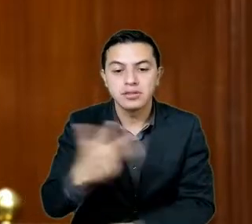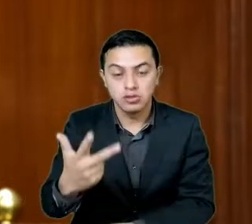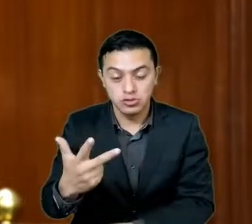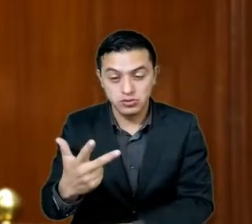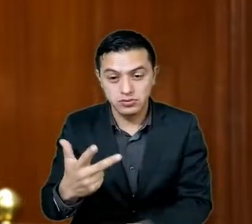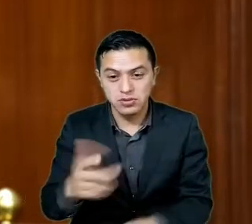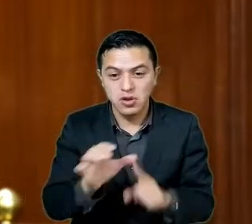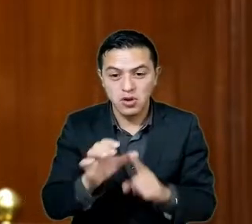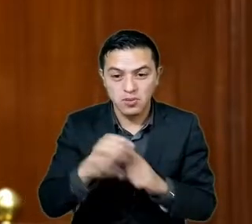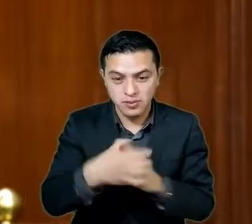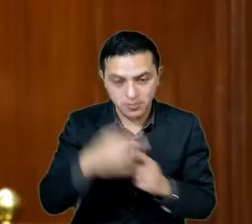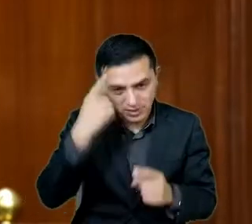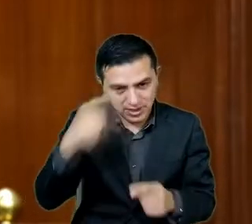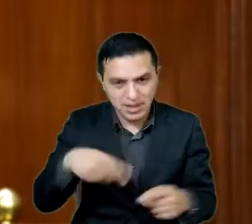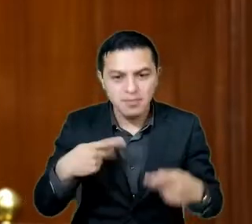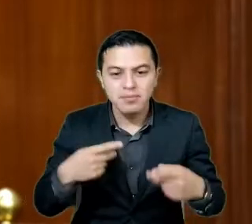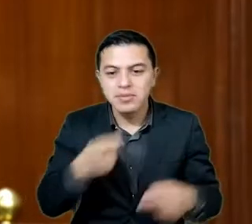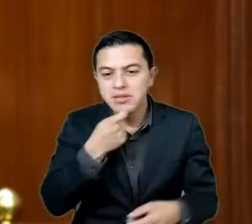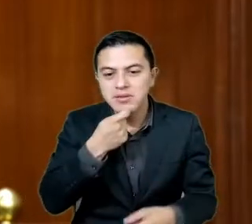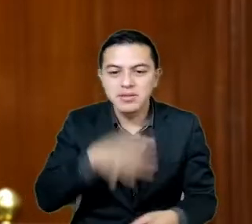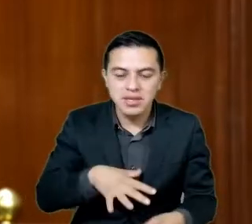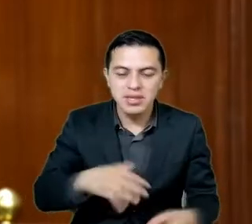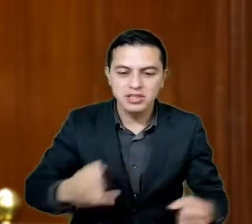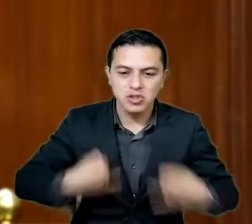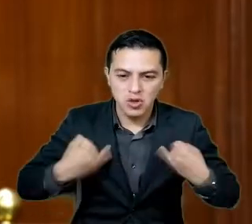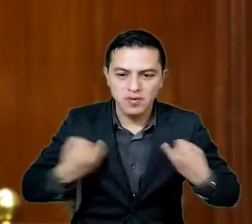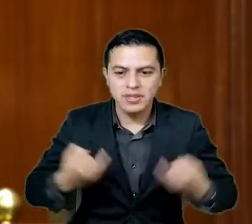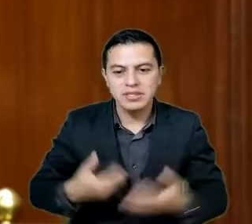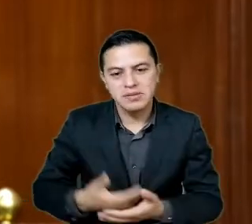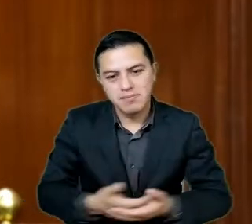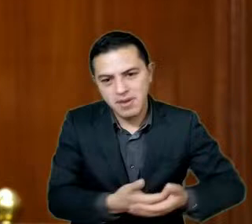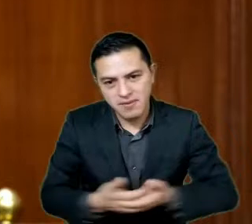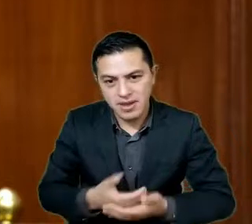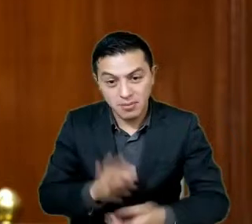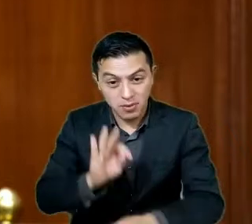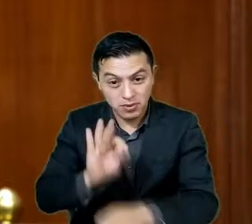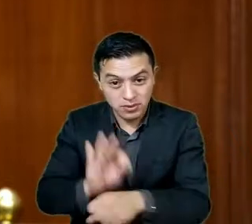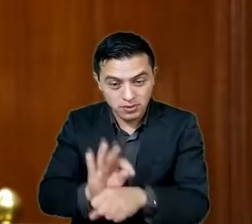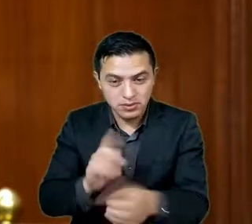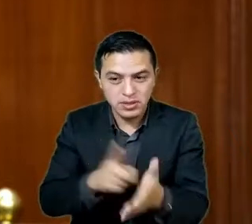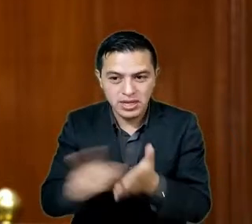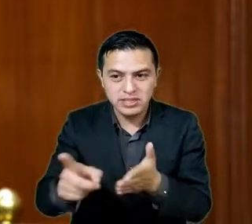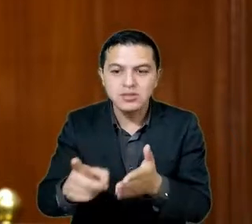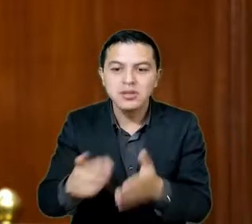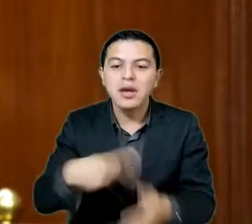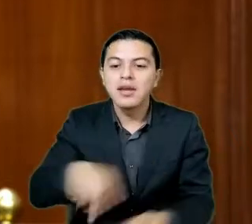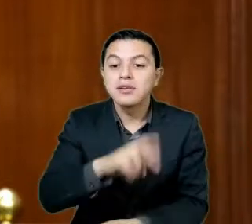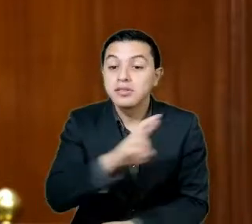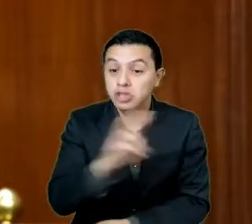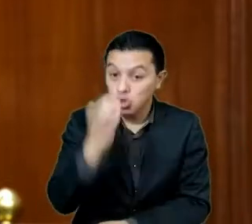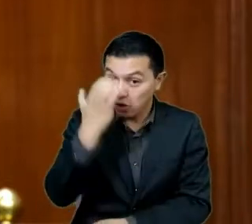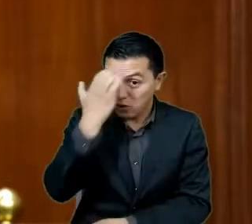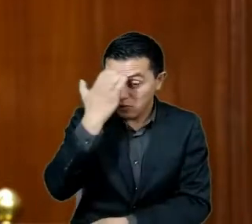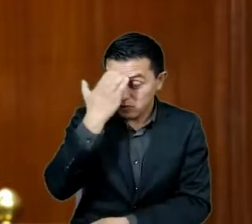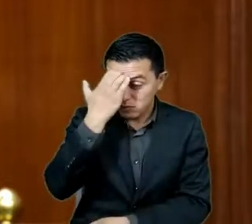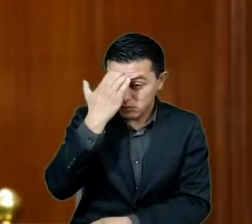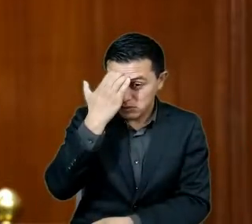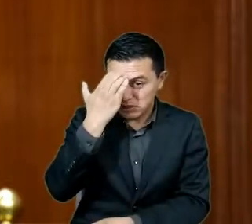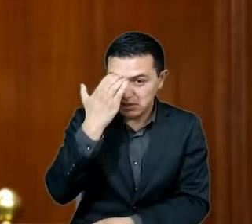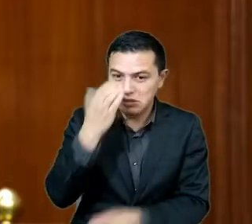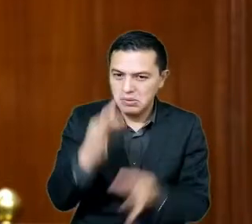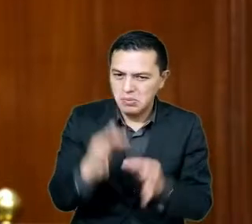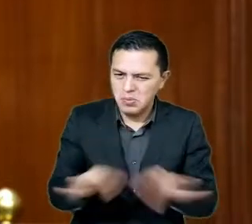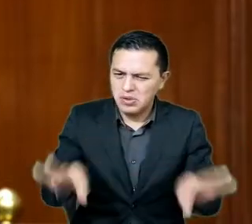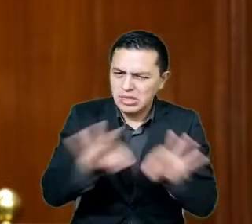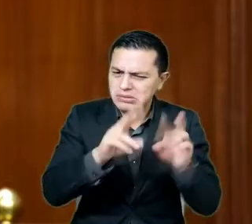Comisión para la Protección de los Derechos de las Niñas, Niños, Adolescentes y la Primera Infancia reconocerá de forma transversal de los